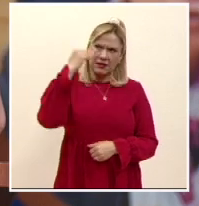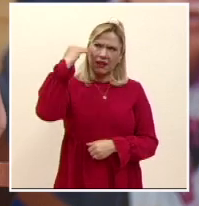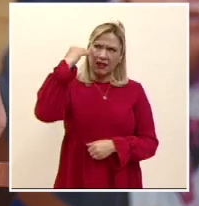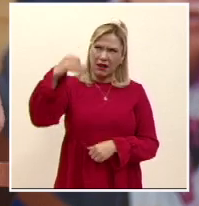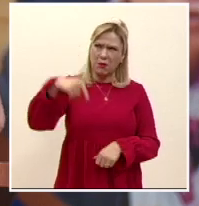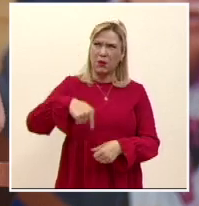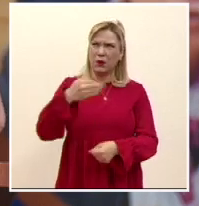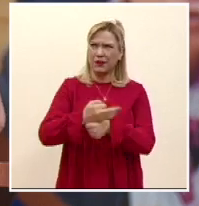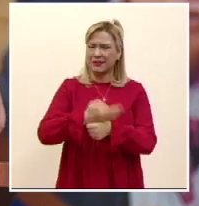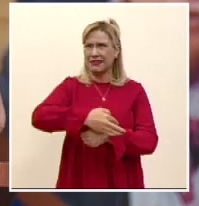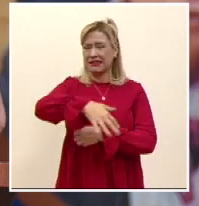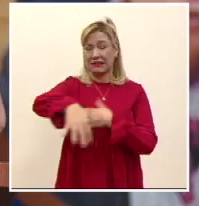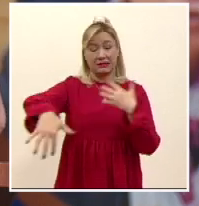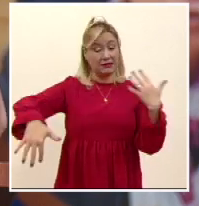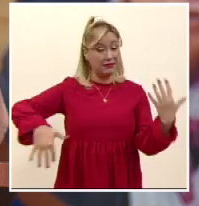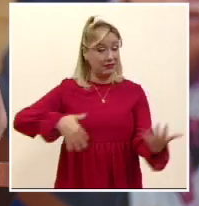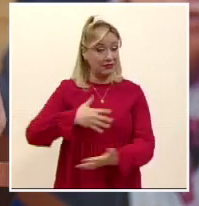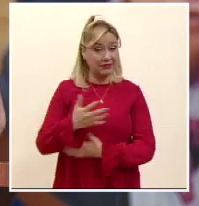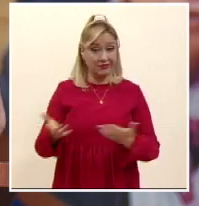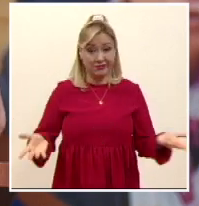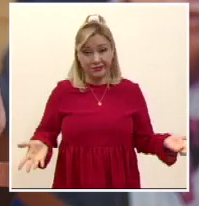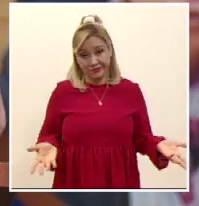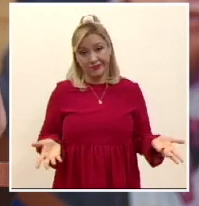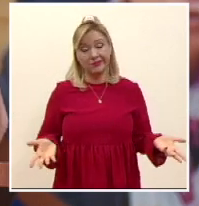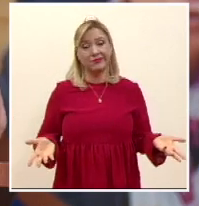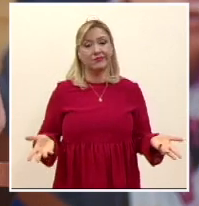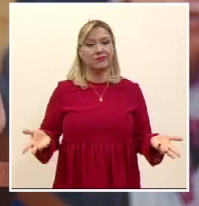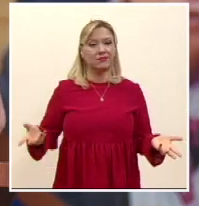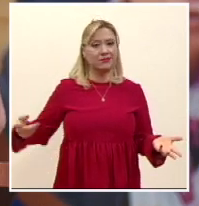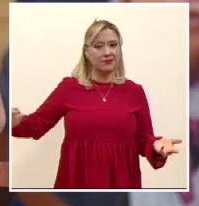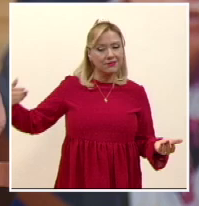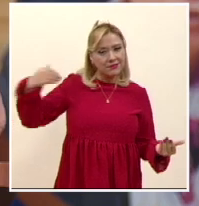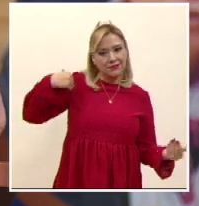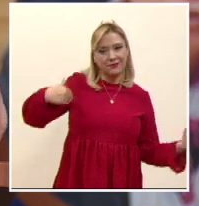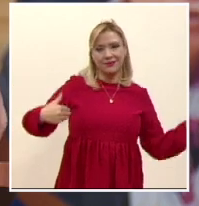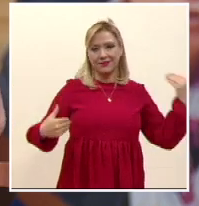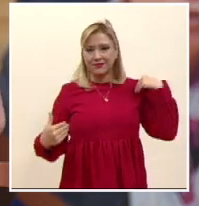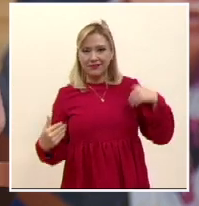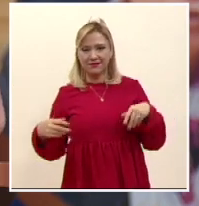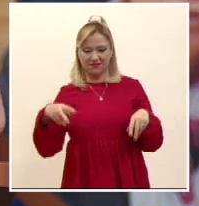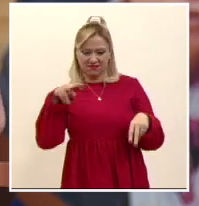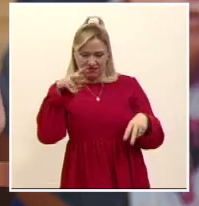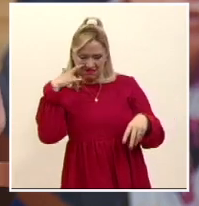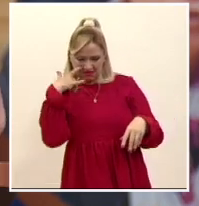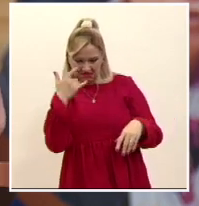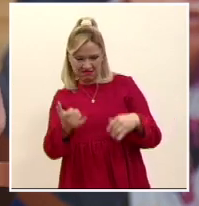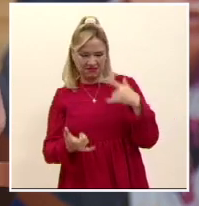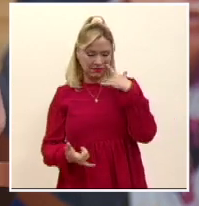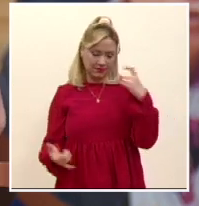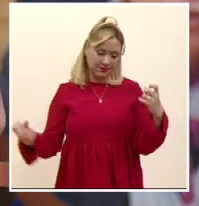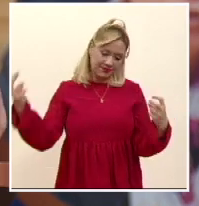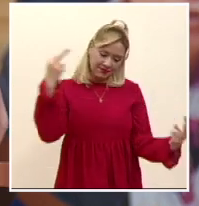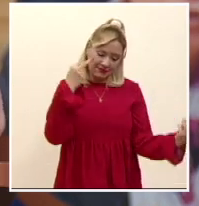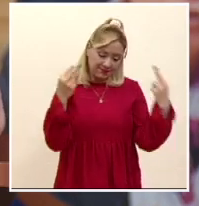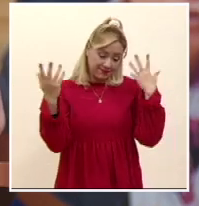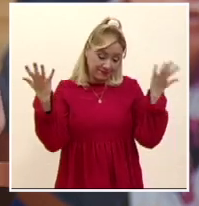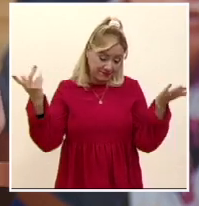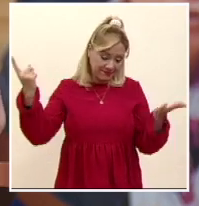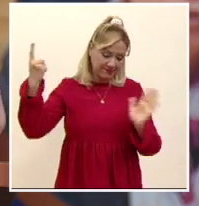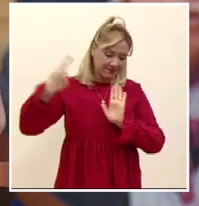aspectos. Tenemos cuestionamientos frecuentes de nuestro actuar, tenemos